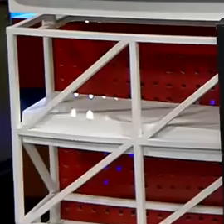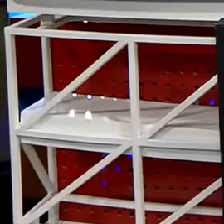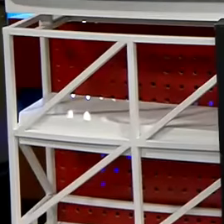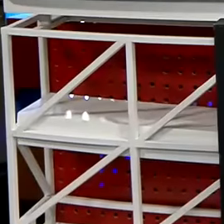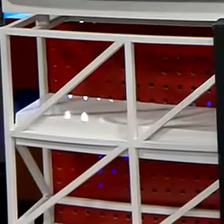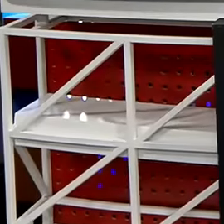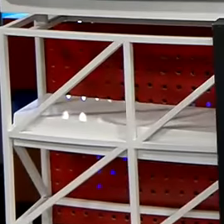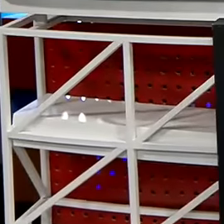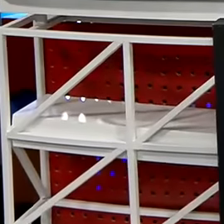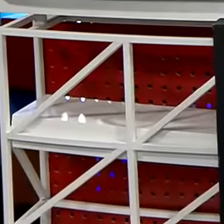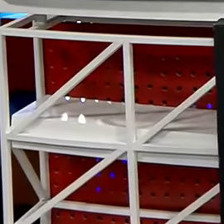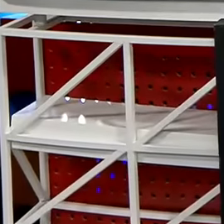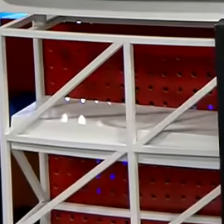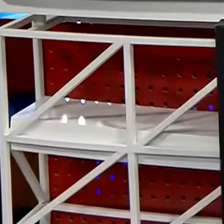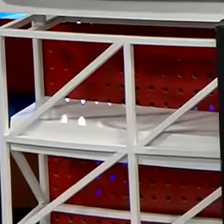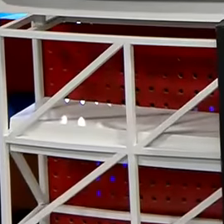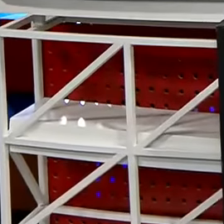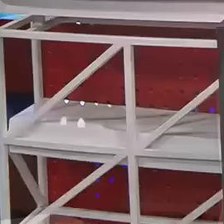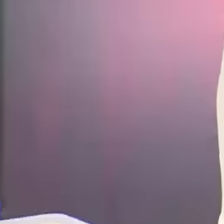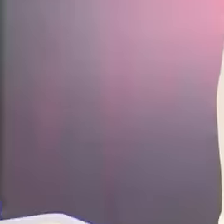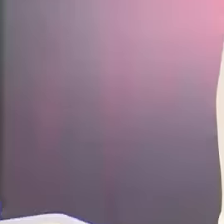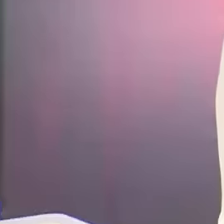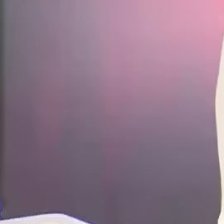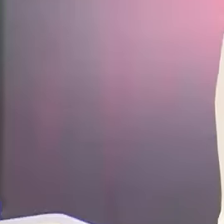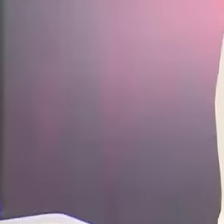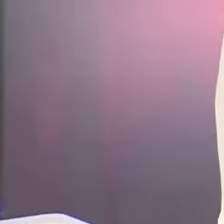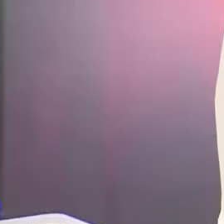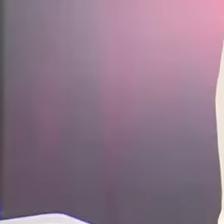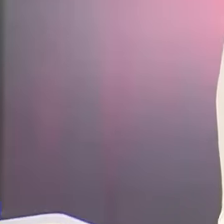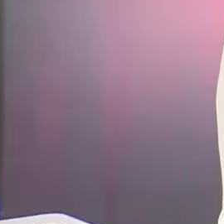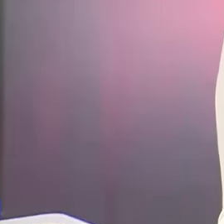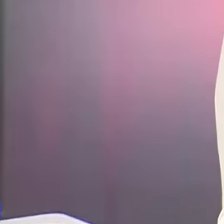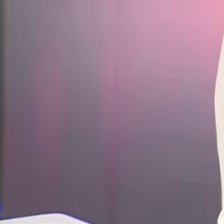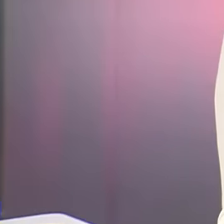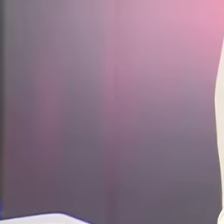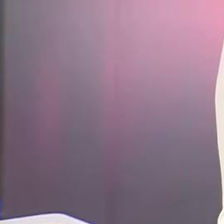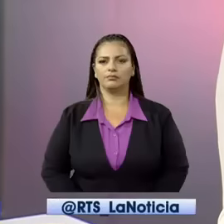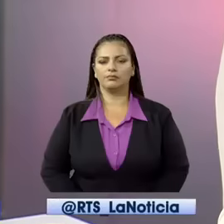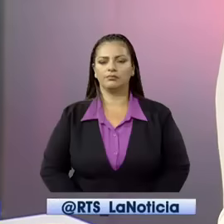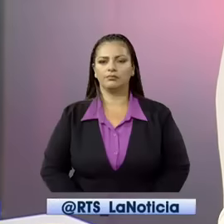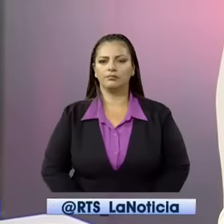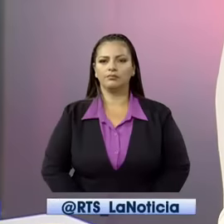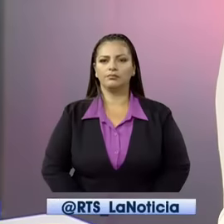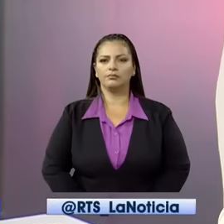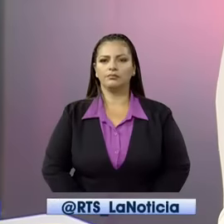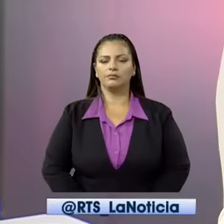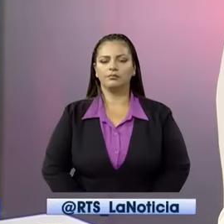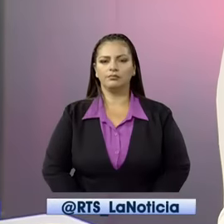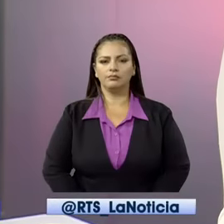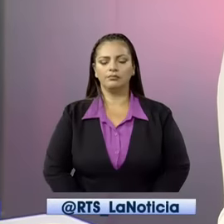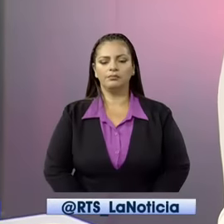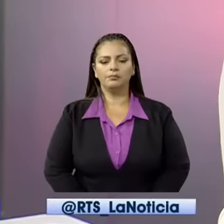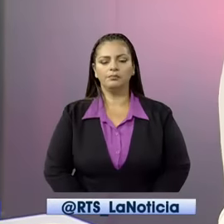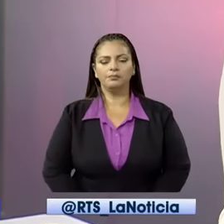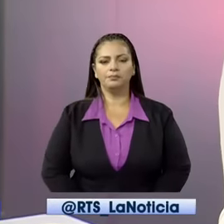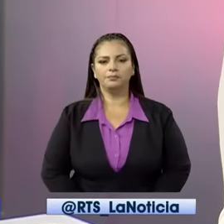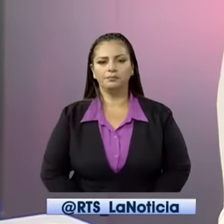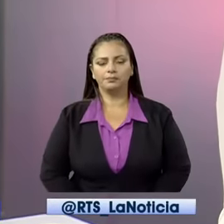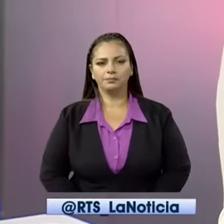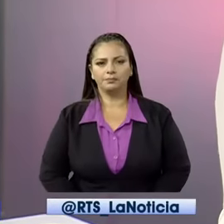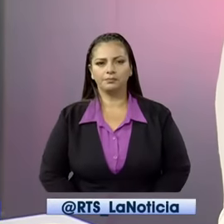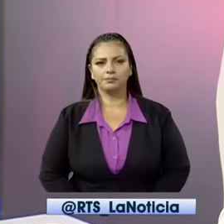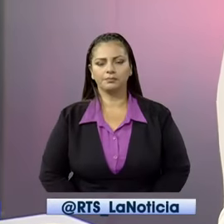Nacional bueno y ahora quiero contarles que una mujer fue encontrada sin vida dentro de una vivienda